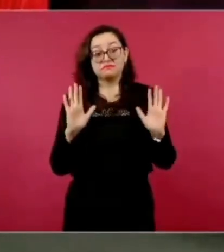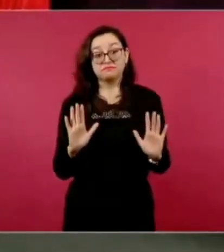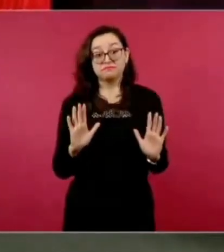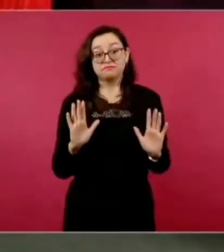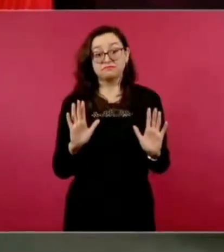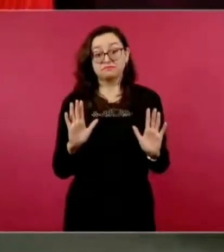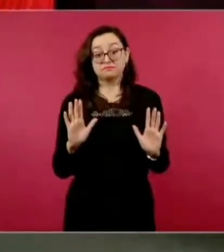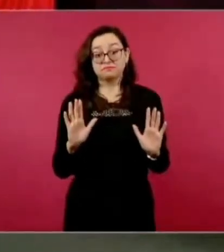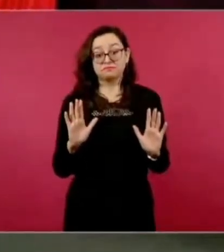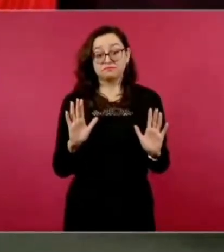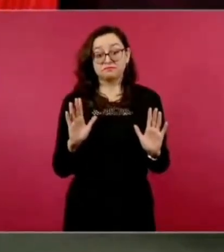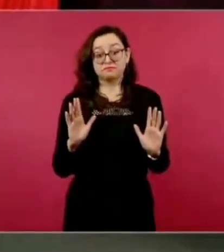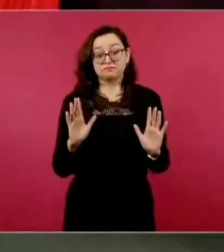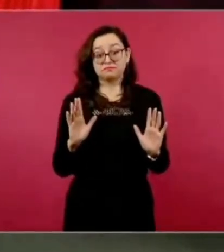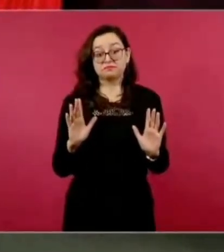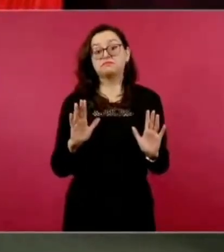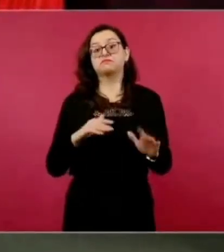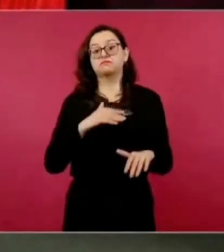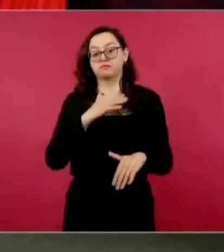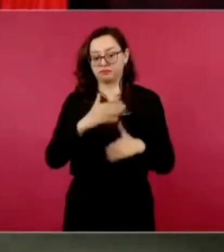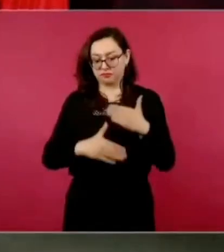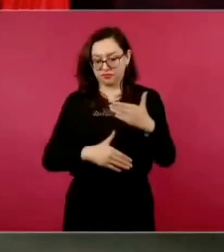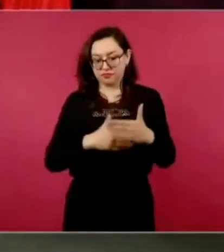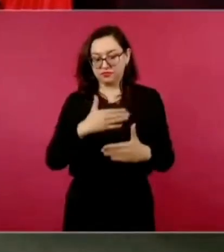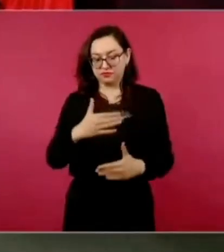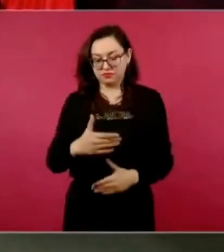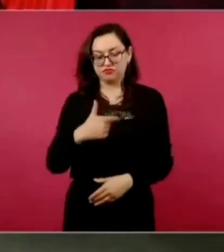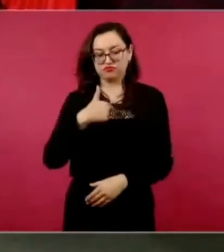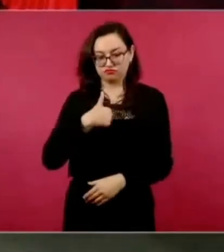Como pensaban que me iban a convencer,